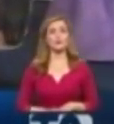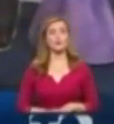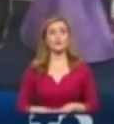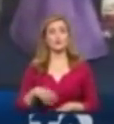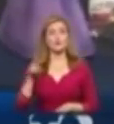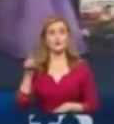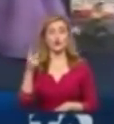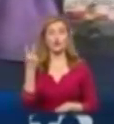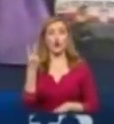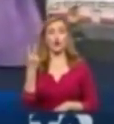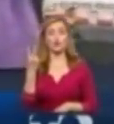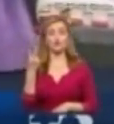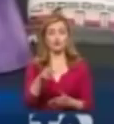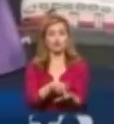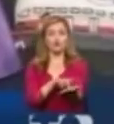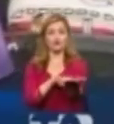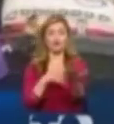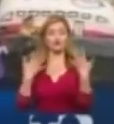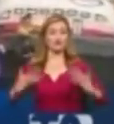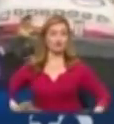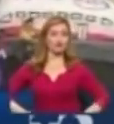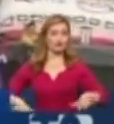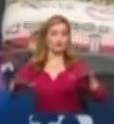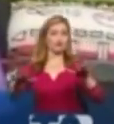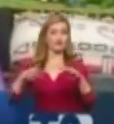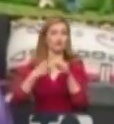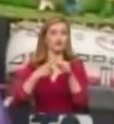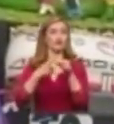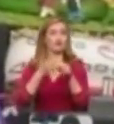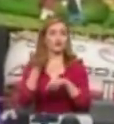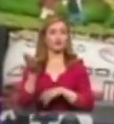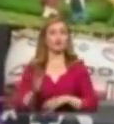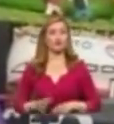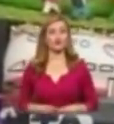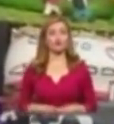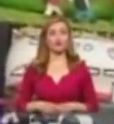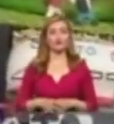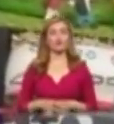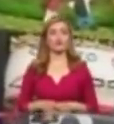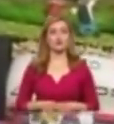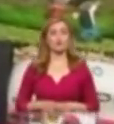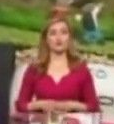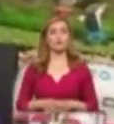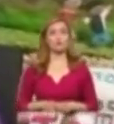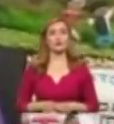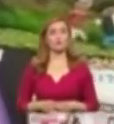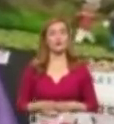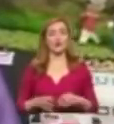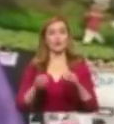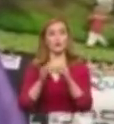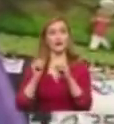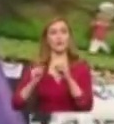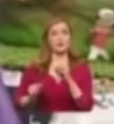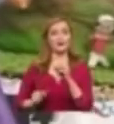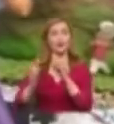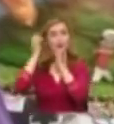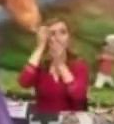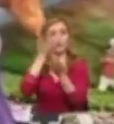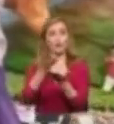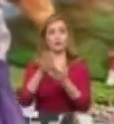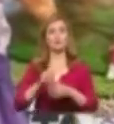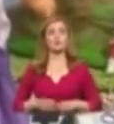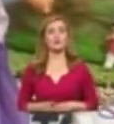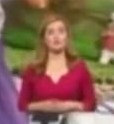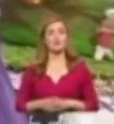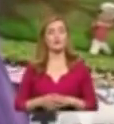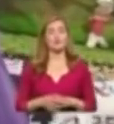personajes tradicionales de Quito, como son el Chuya Quiteño y la Quiteña Bonita. Para contarnos más detalles, está con nosotros Cristian